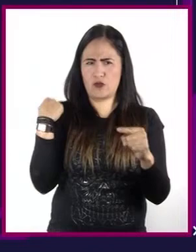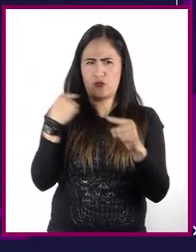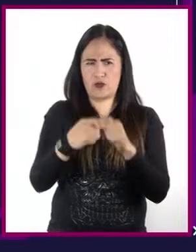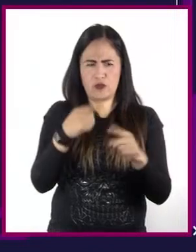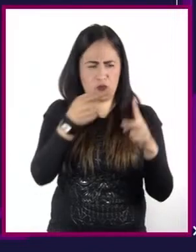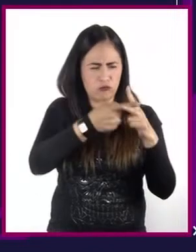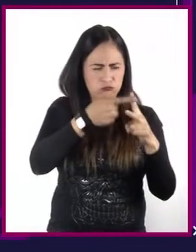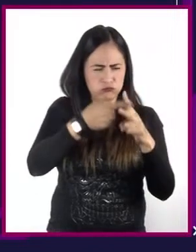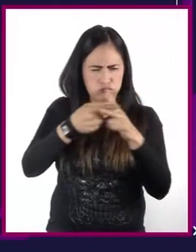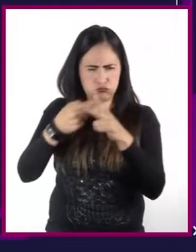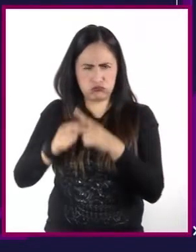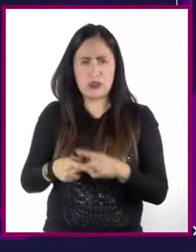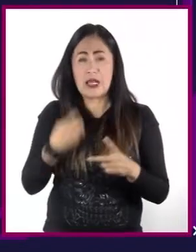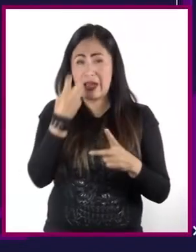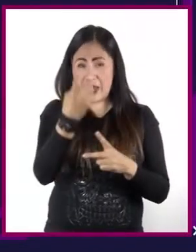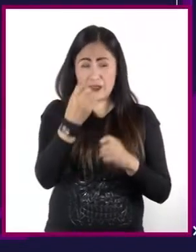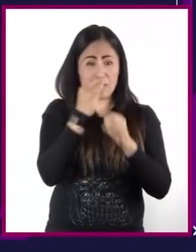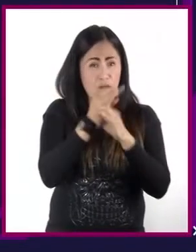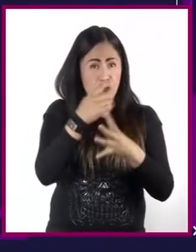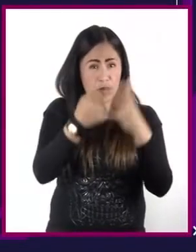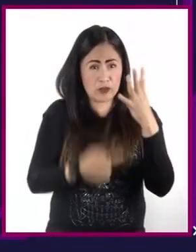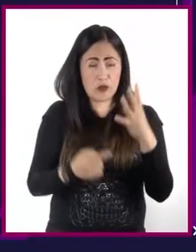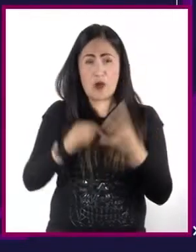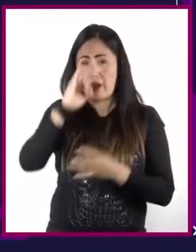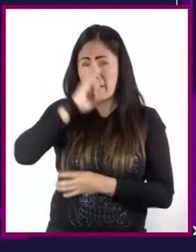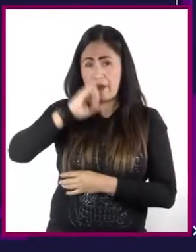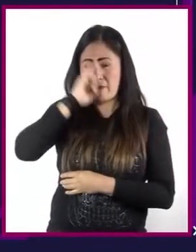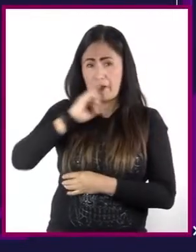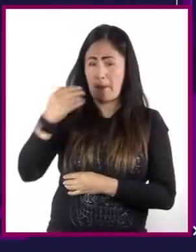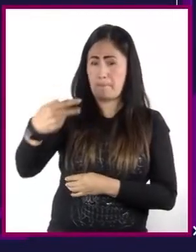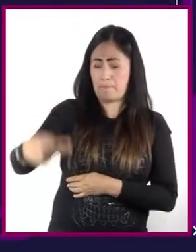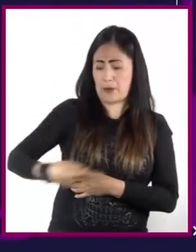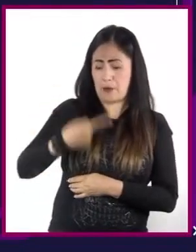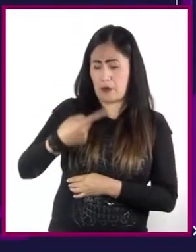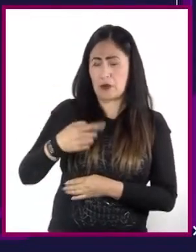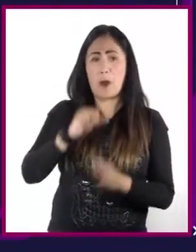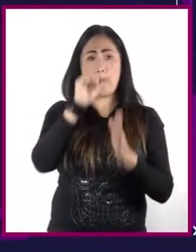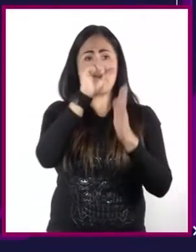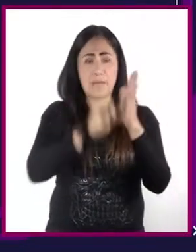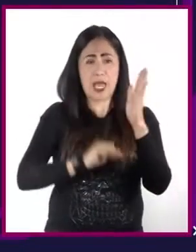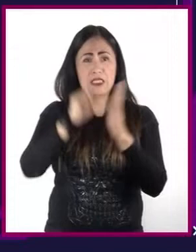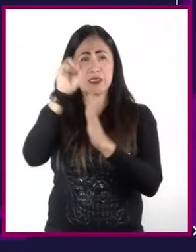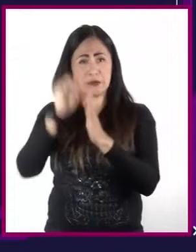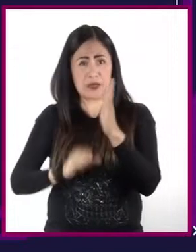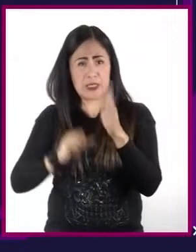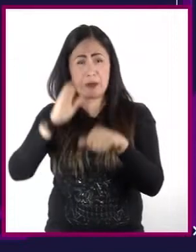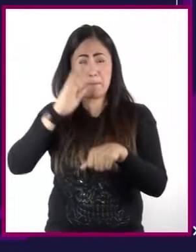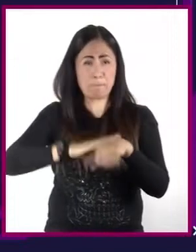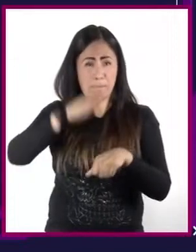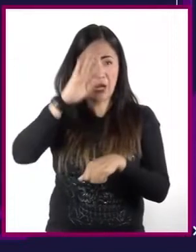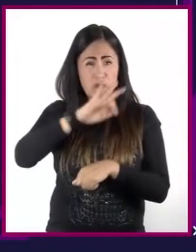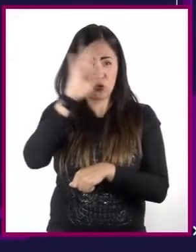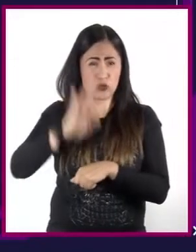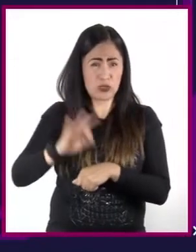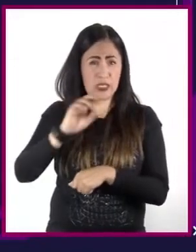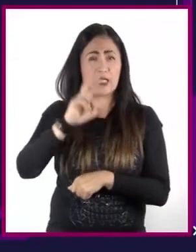que debía obtener, mi jefe me preguntó, ¿en qué meses se tuvo el porcentaje de ventas